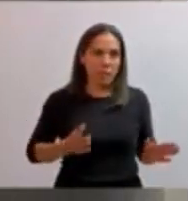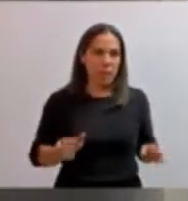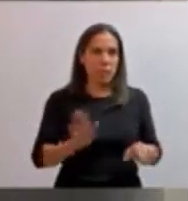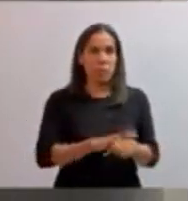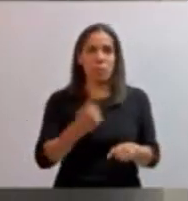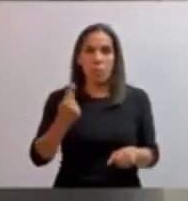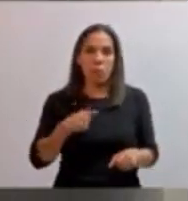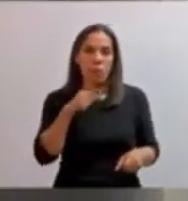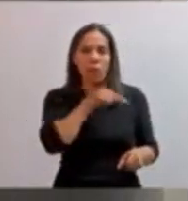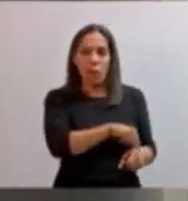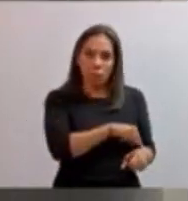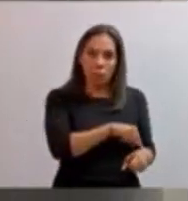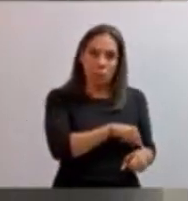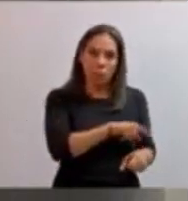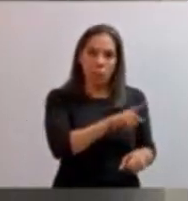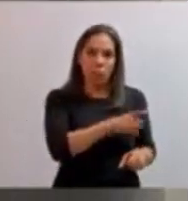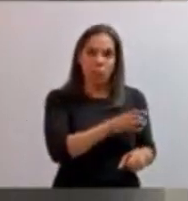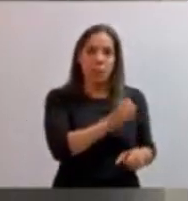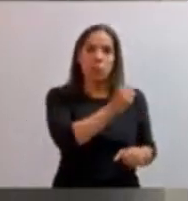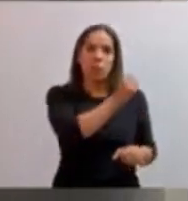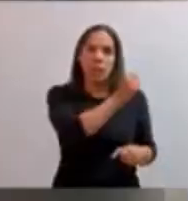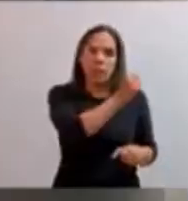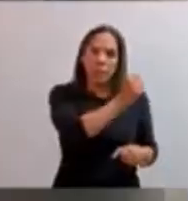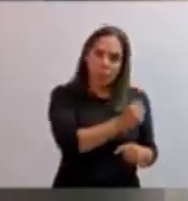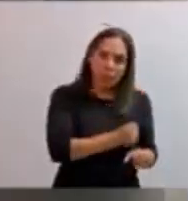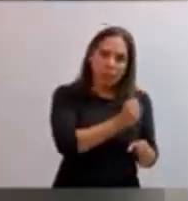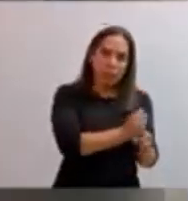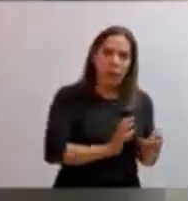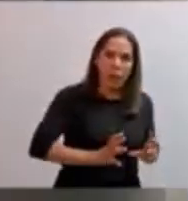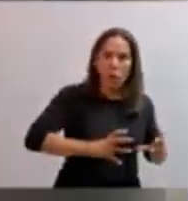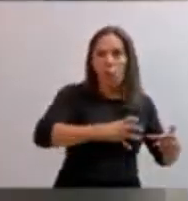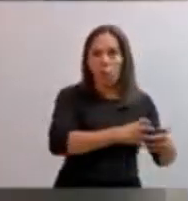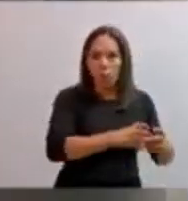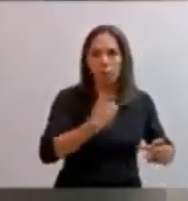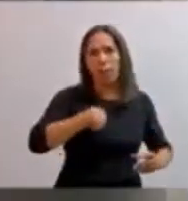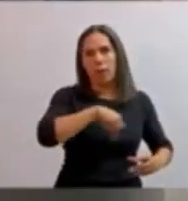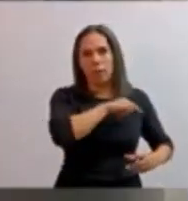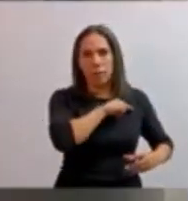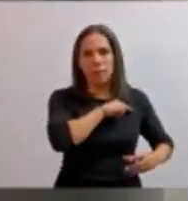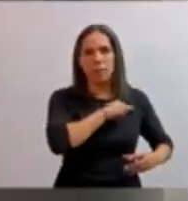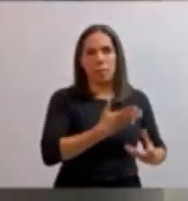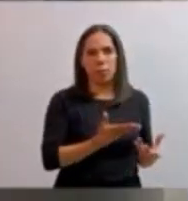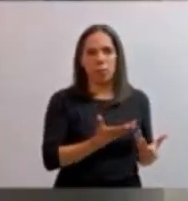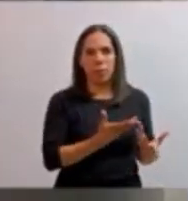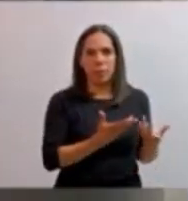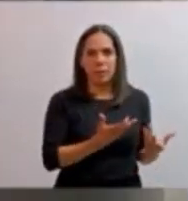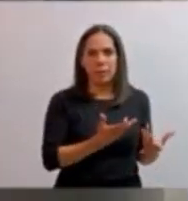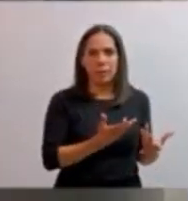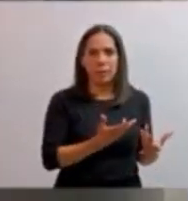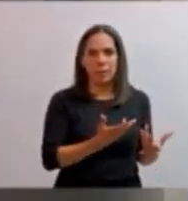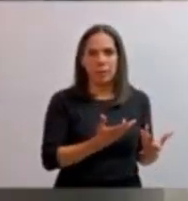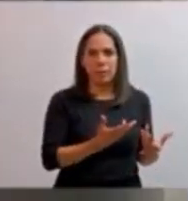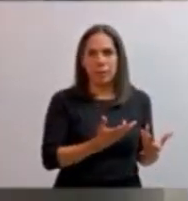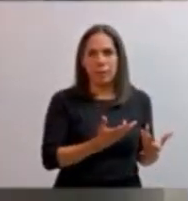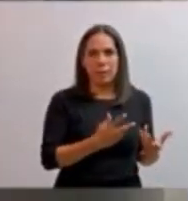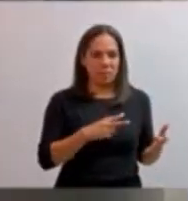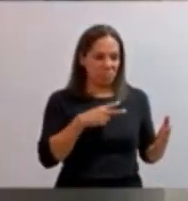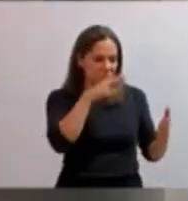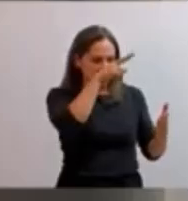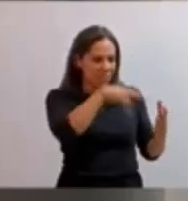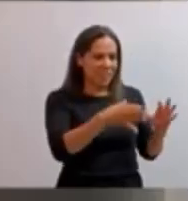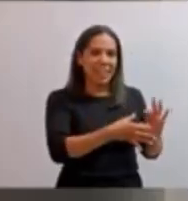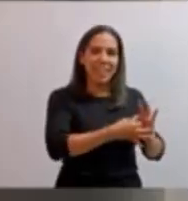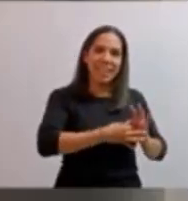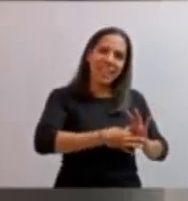opto, me identifico más con una comunidad de práctica, y también lo hacemos nosotros, porque en una comunidad de práctica hay una visión